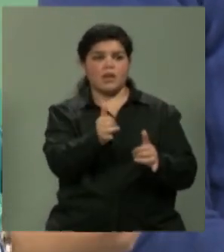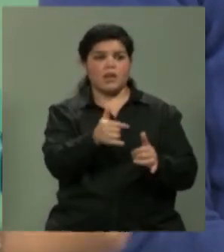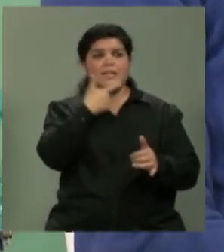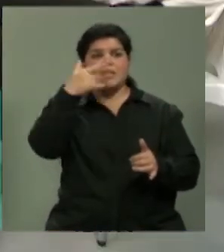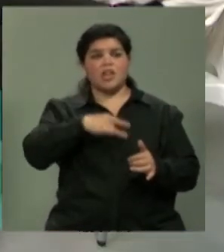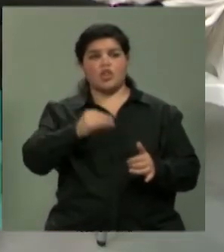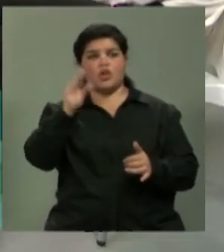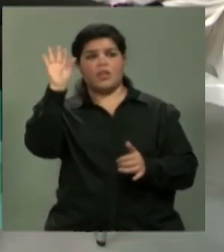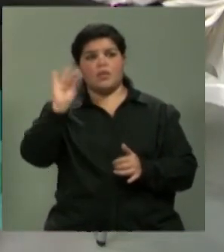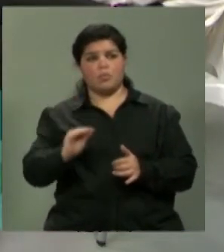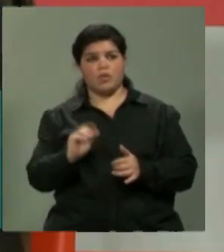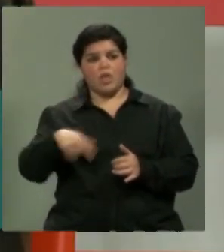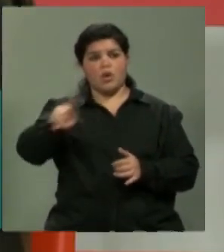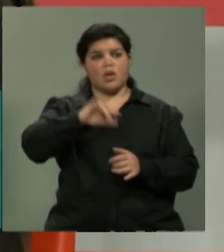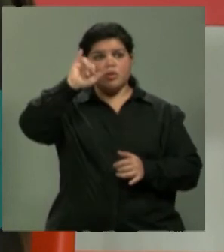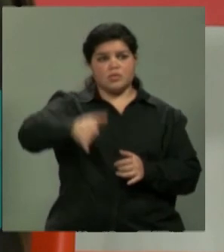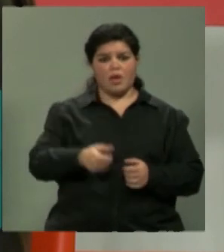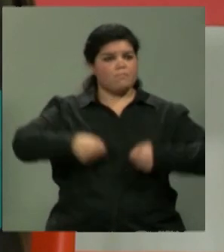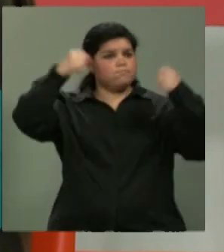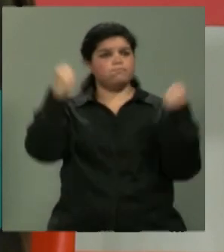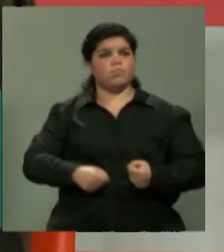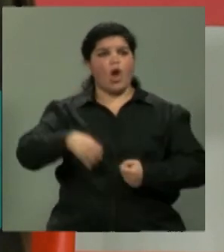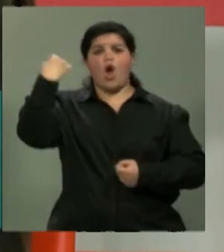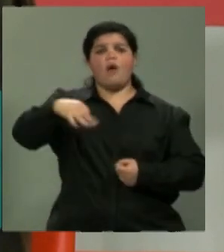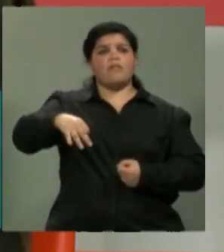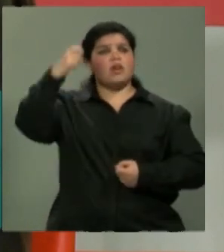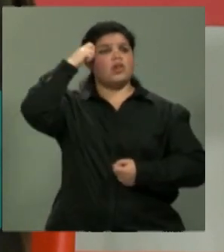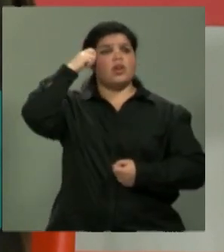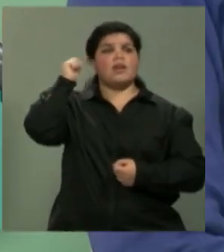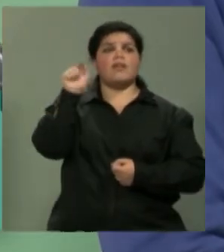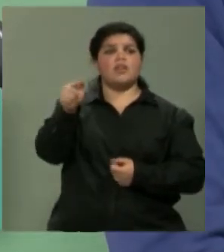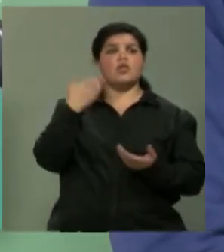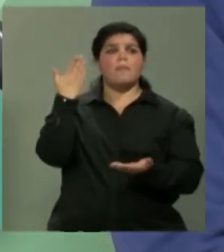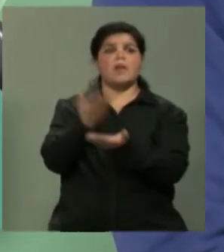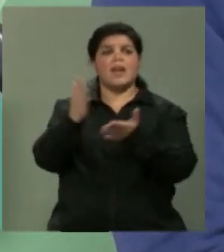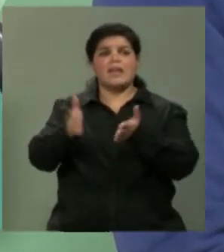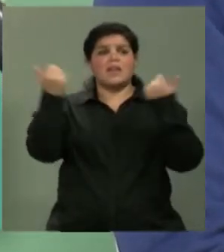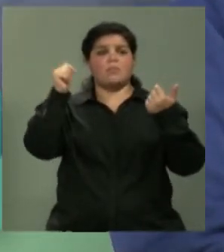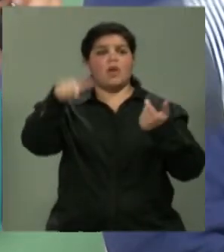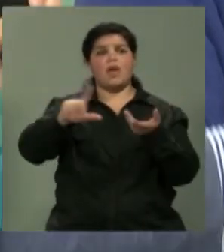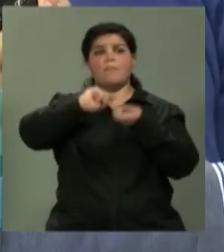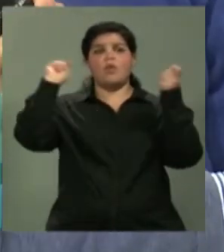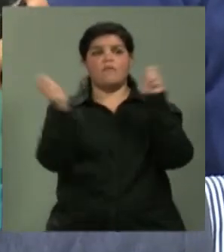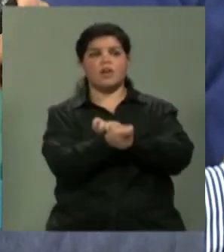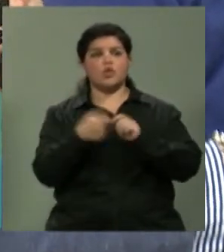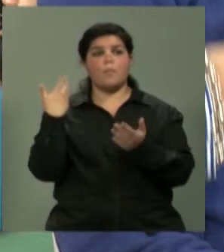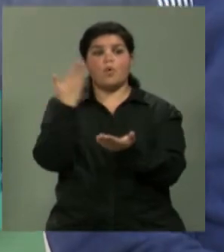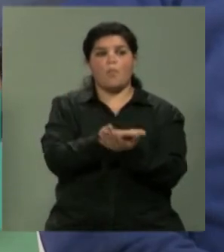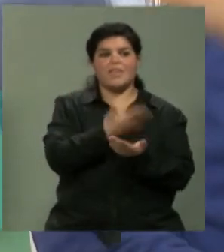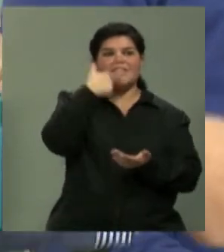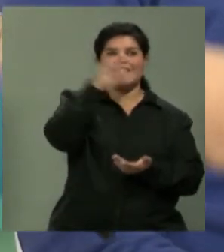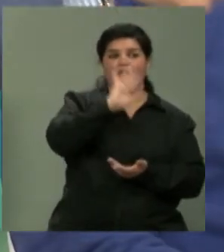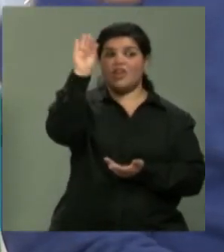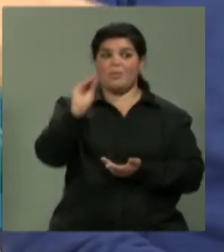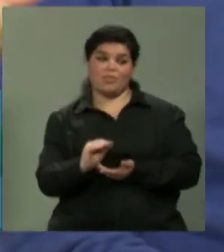provinciales son los que tendrían que estar levantando la voz y exigiendo al Congreso de la Nación la rápida modificación con propuesta de los legisladores,